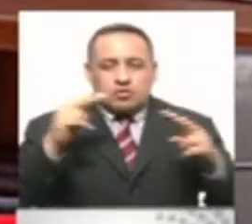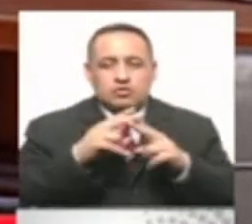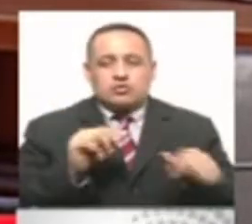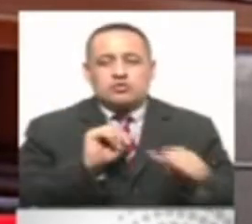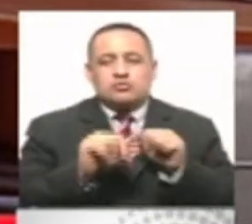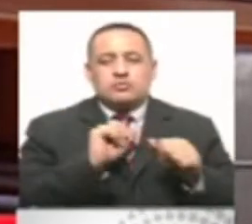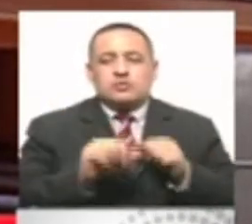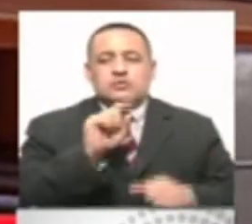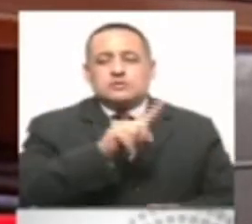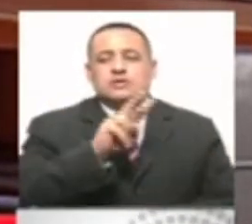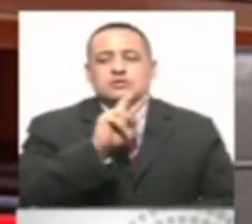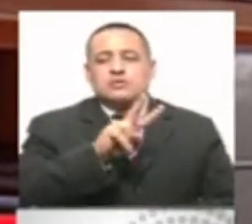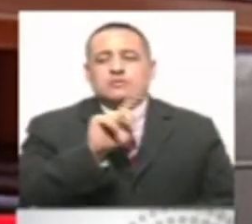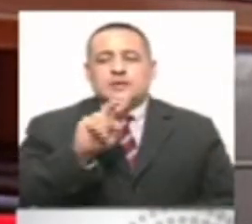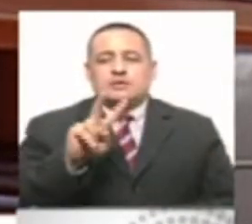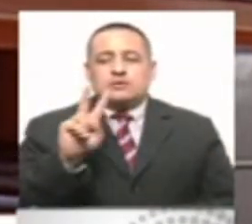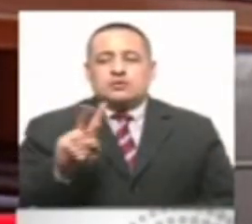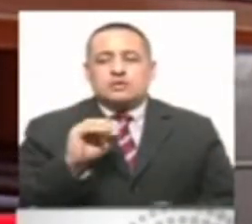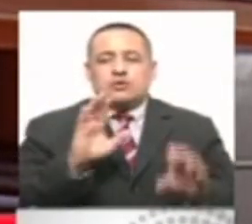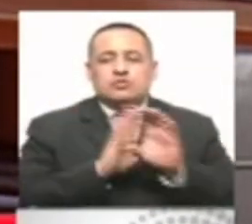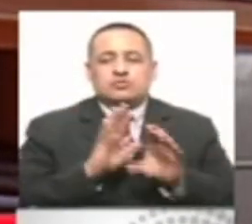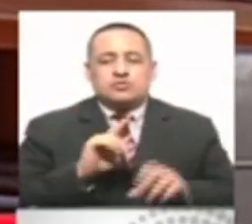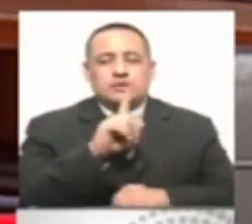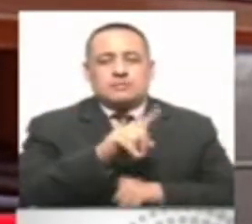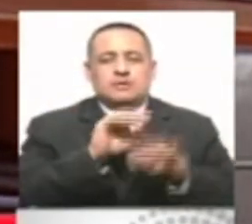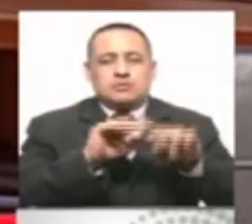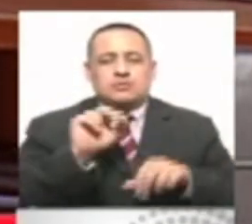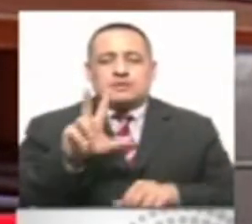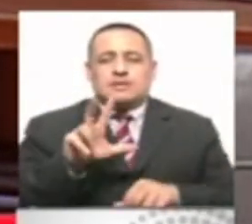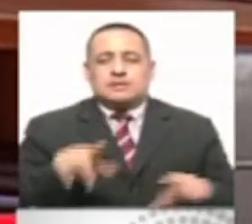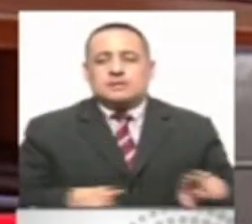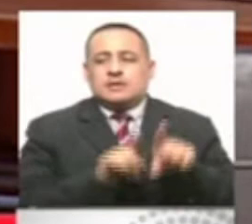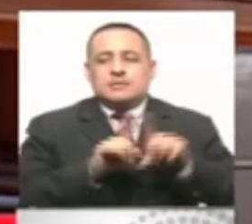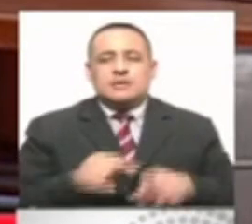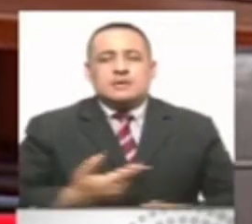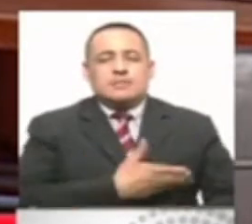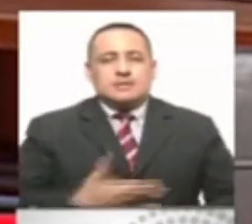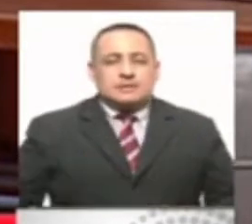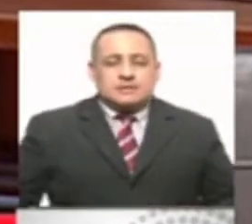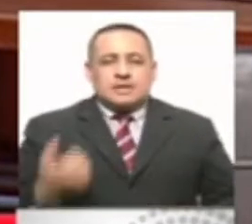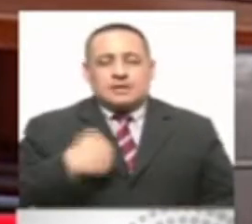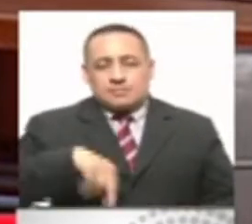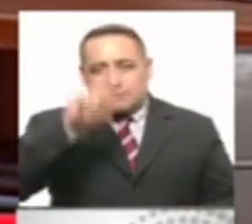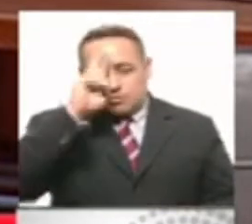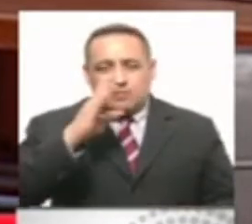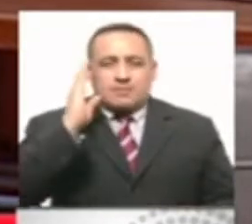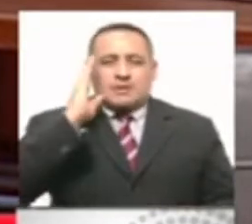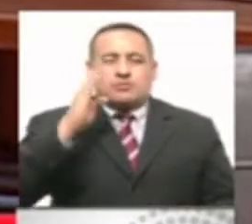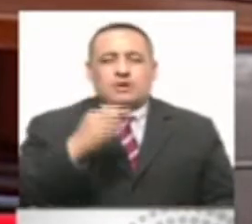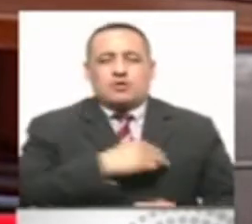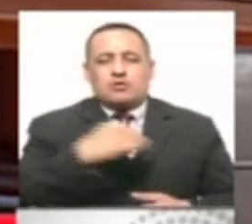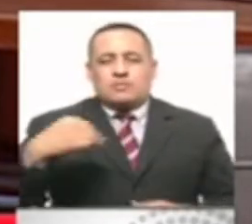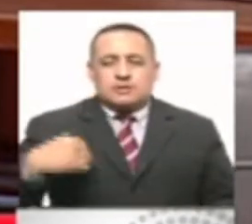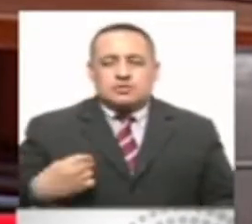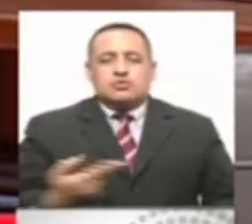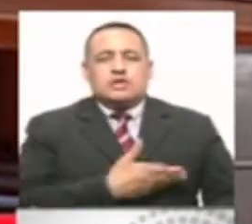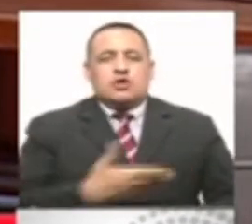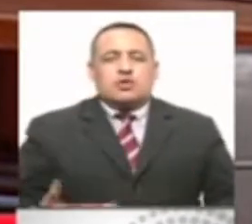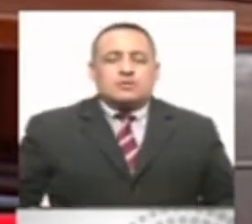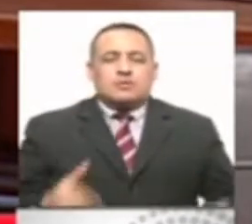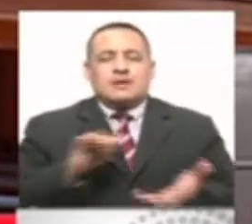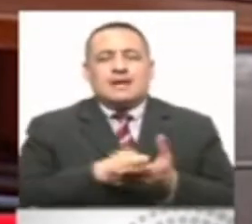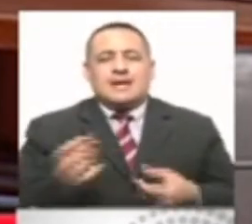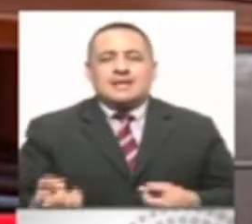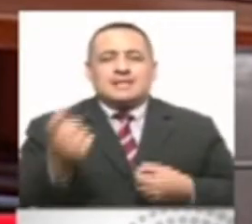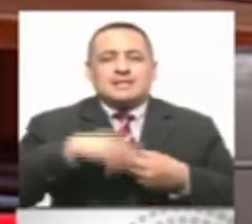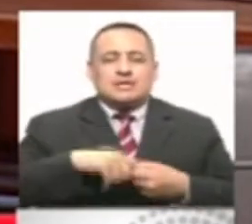artículo 122 de la Constitución del 93, el presidente de la República designó a los ministros de Estado que